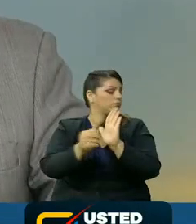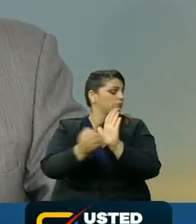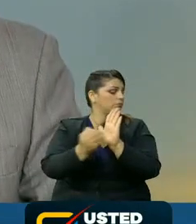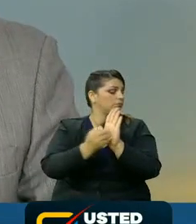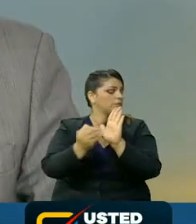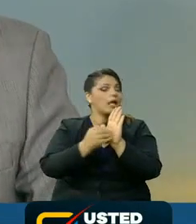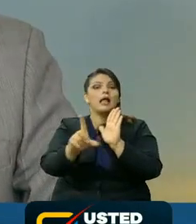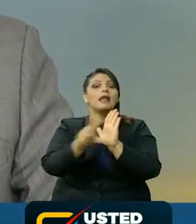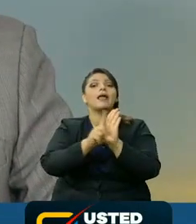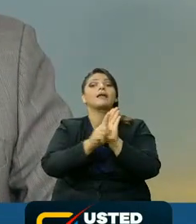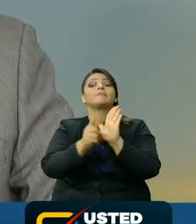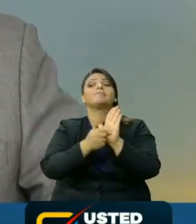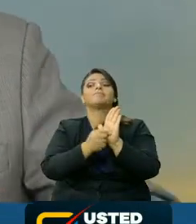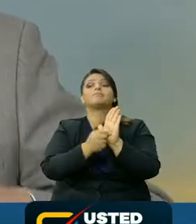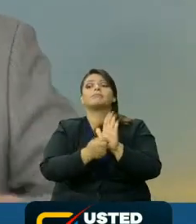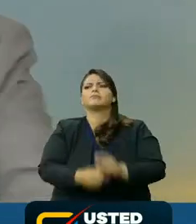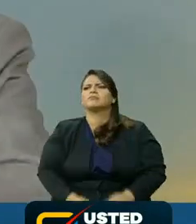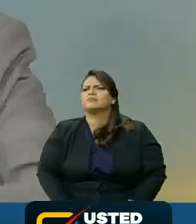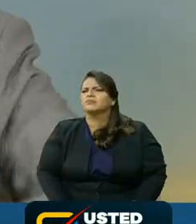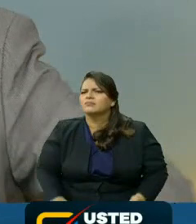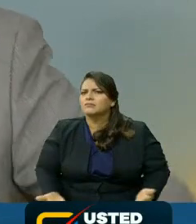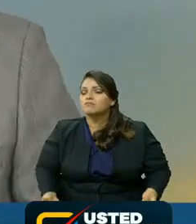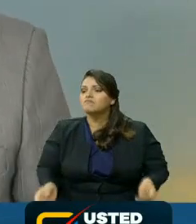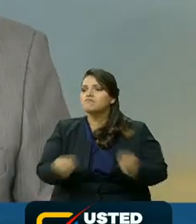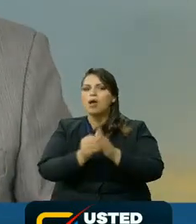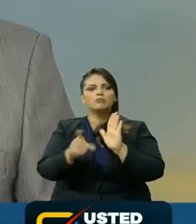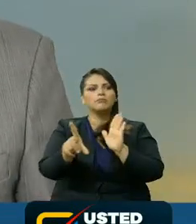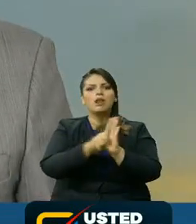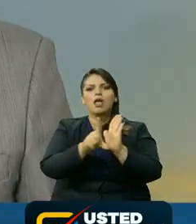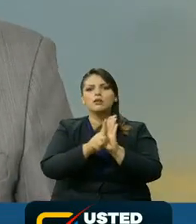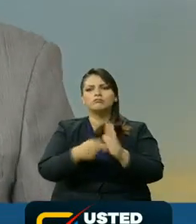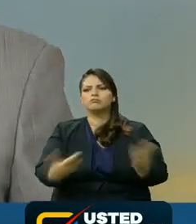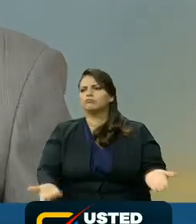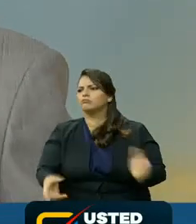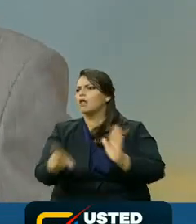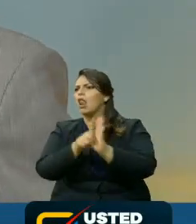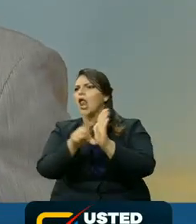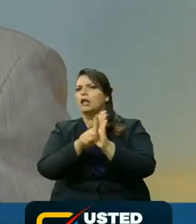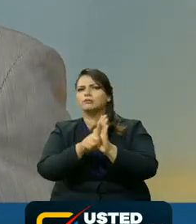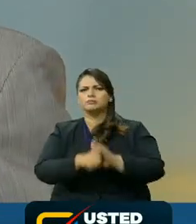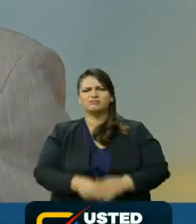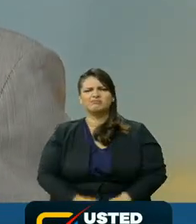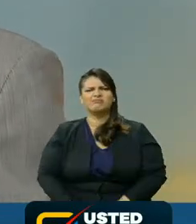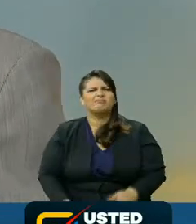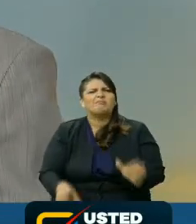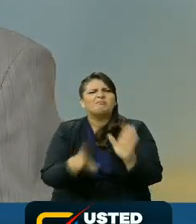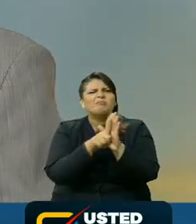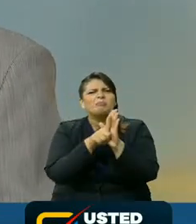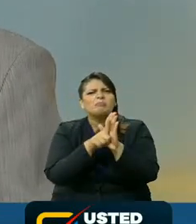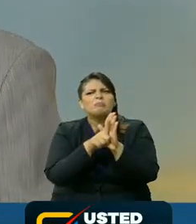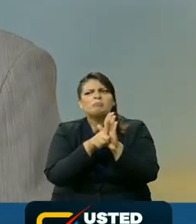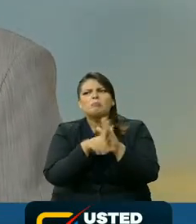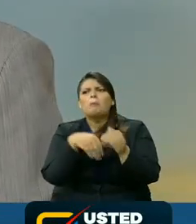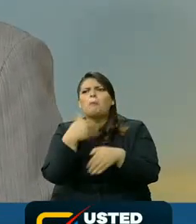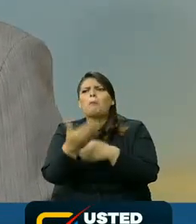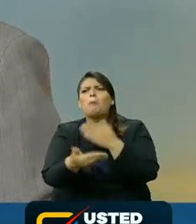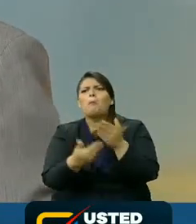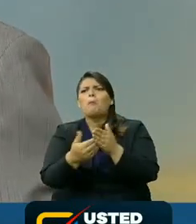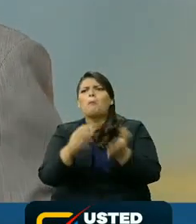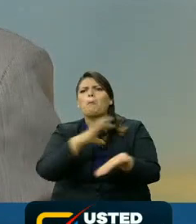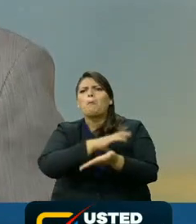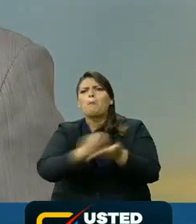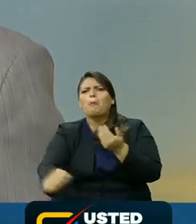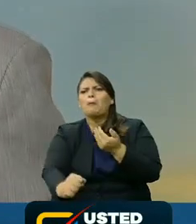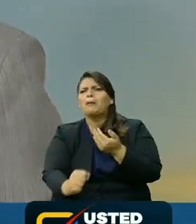leyes. Mientras más leyes se dictan, más inteligentes los legisladores. ¿Qué leyes se dictan? A los 8 días le están,